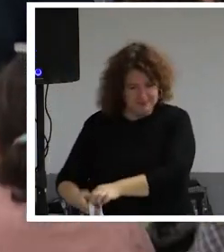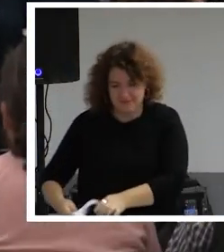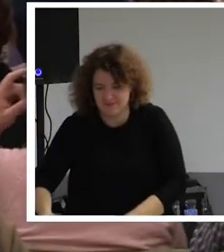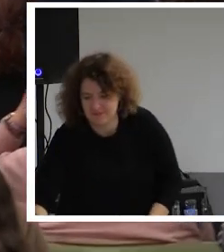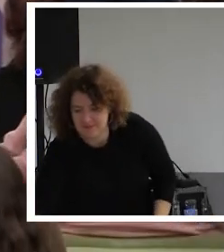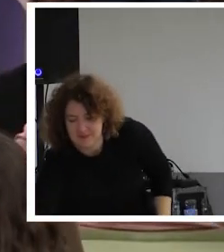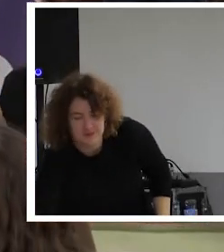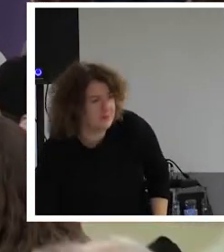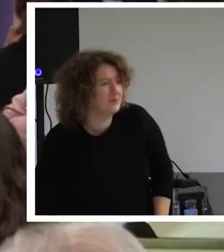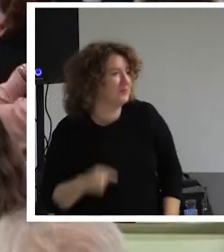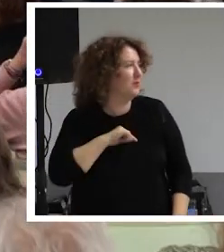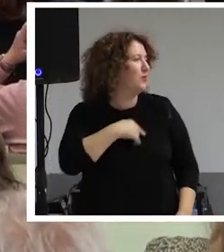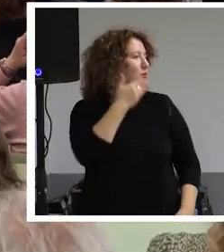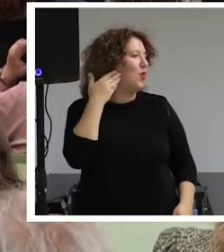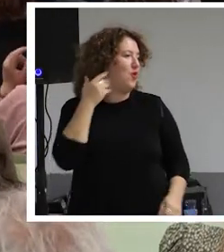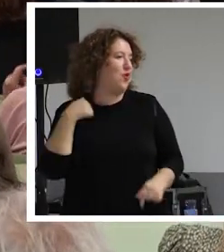chasquetti